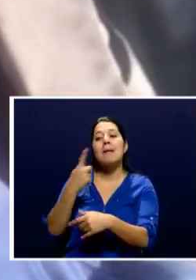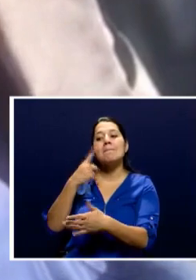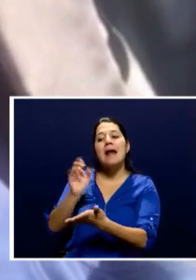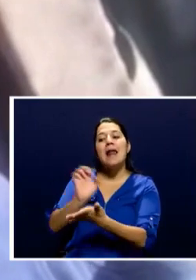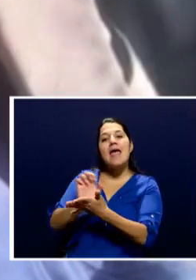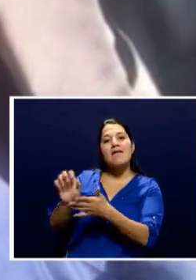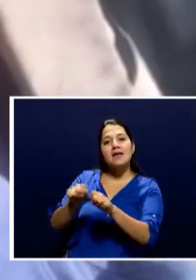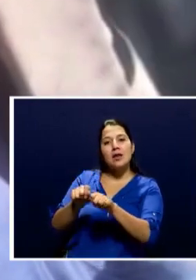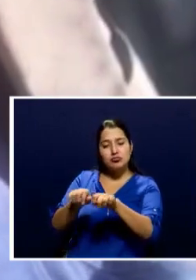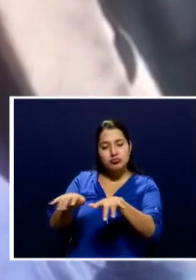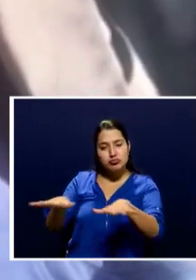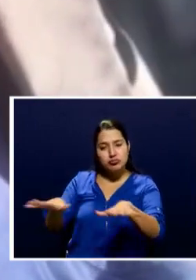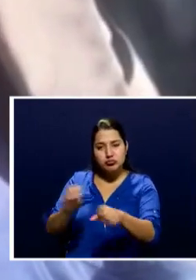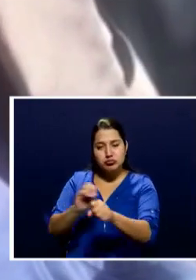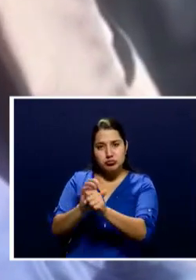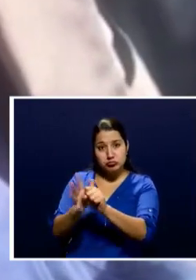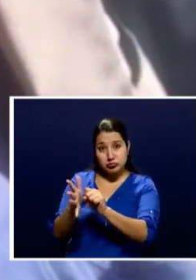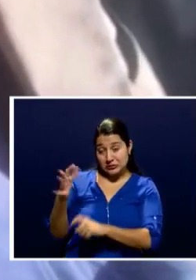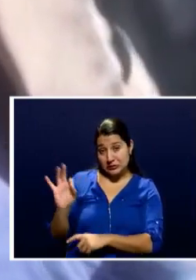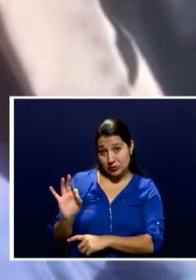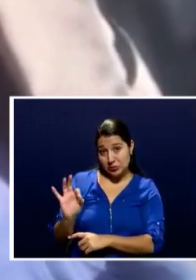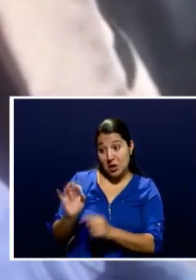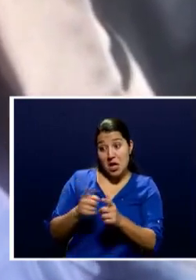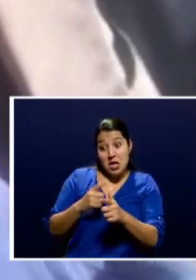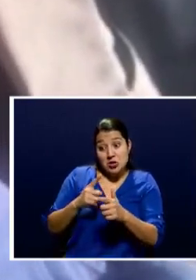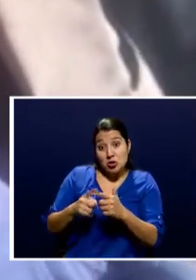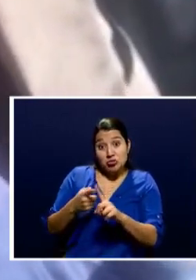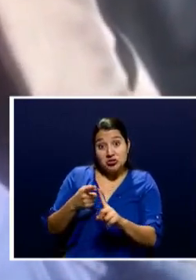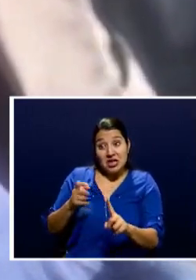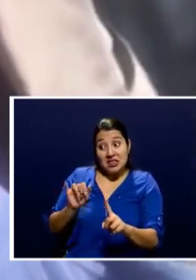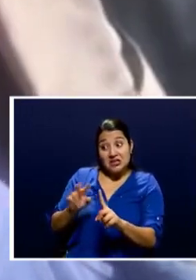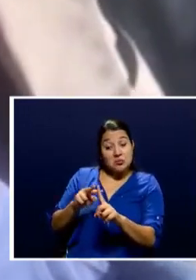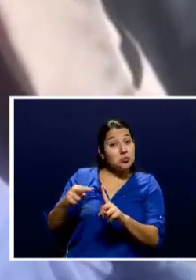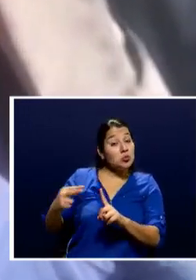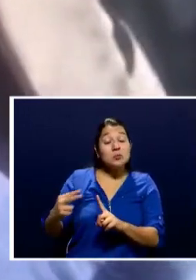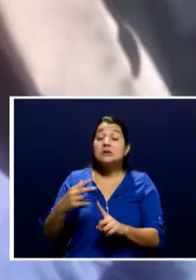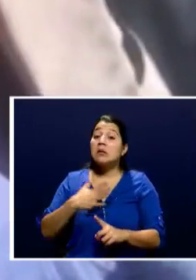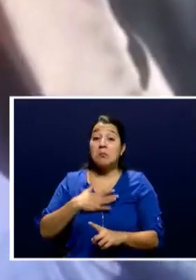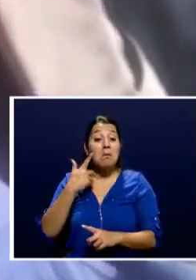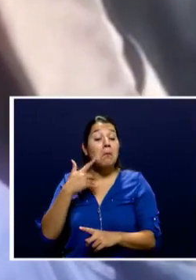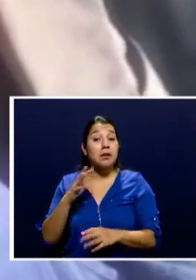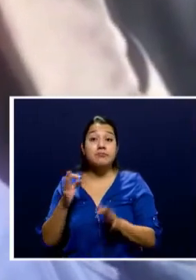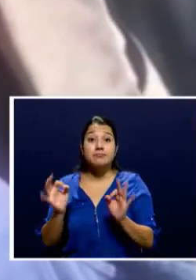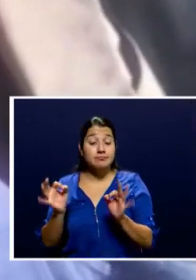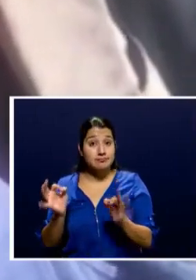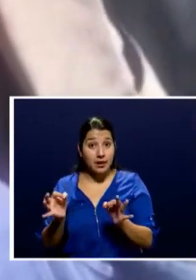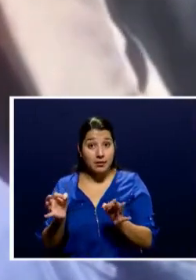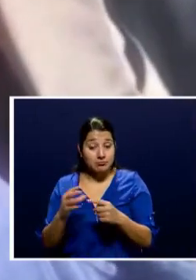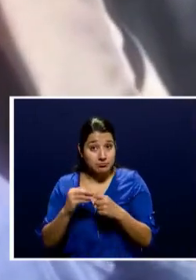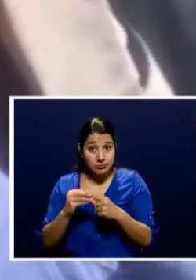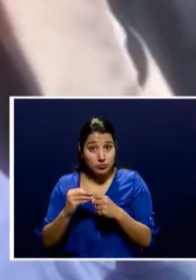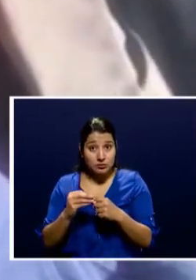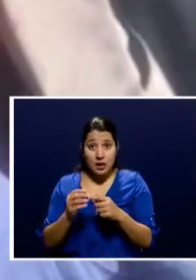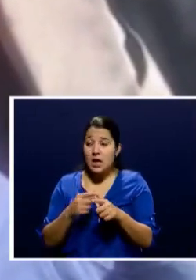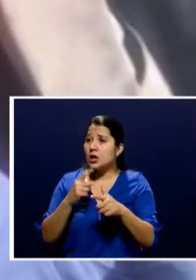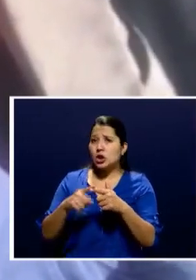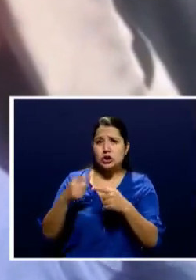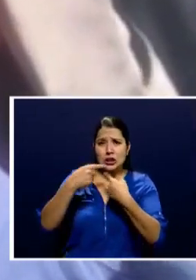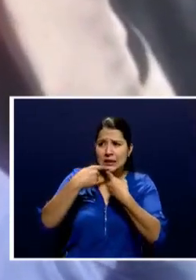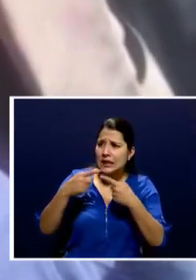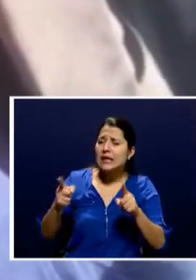propagación de la enfermedad. En esa línea me parece a priori, en una primera impresión, que el decreto no tiene vicios